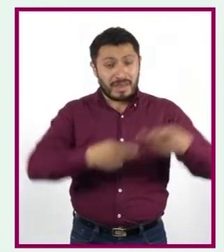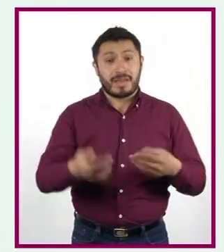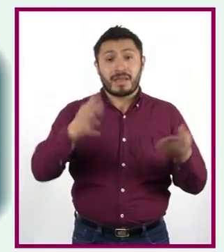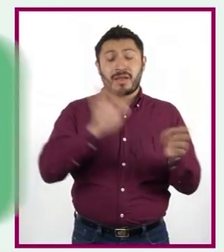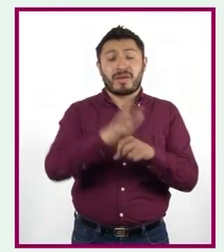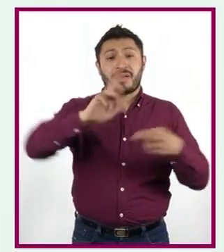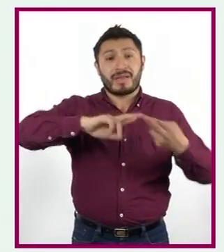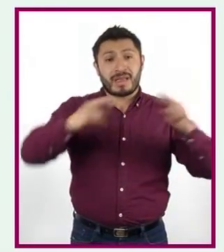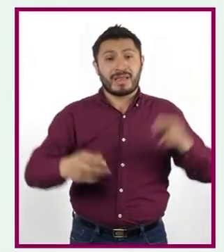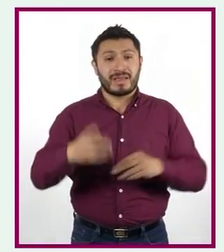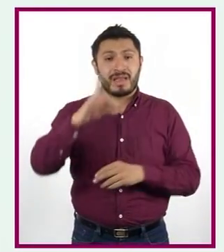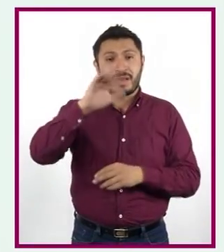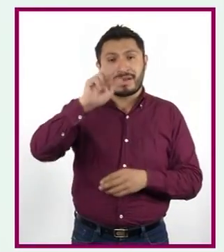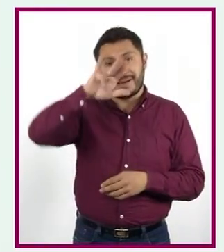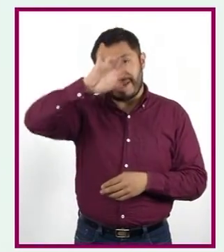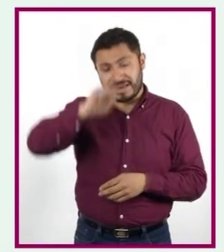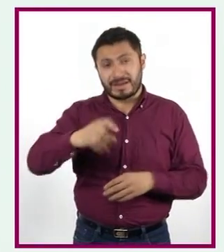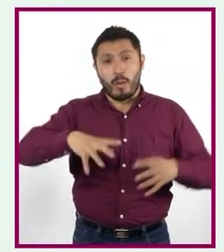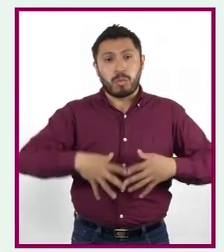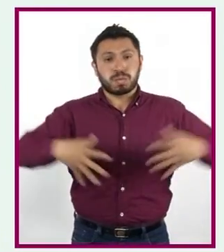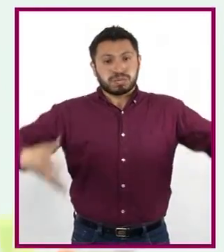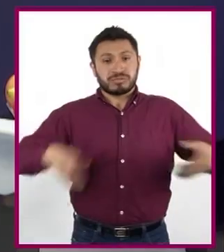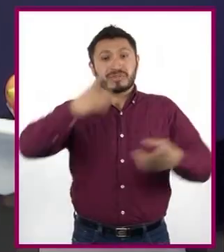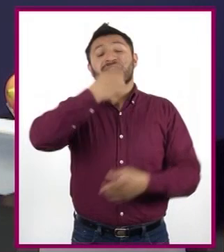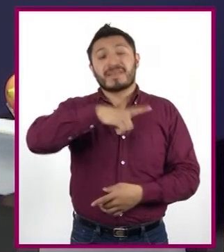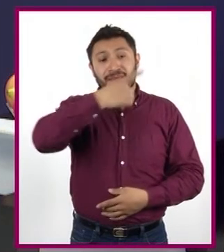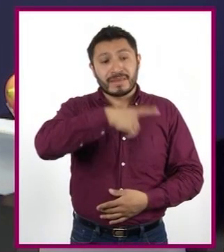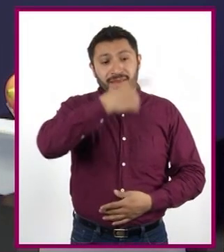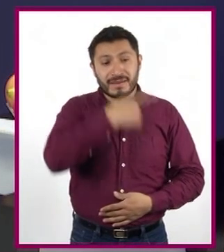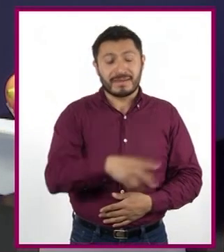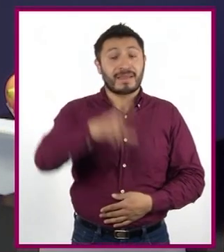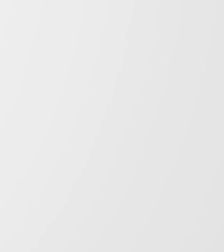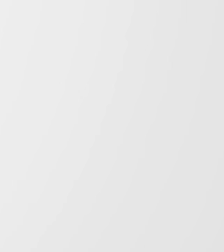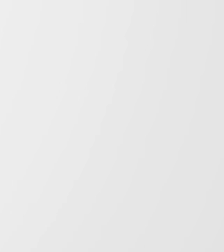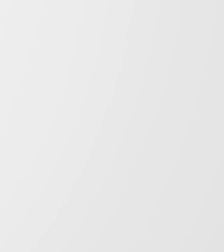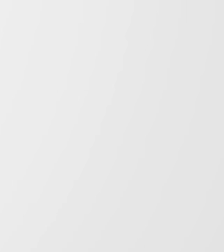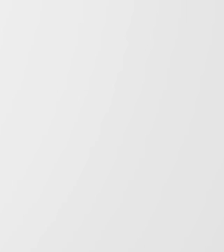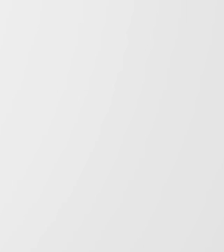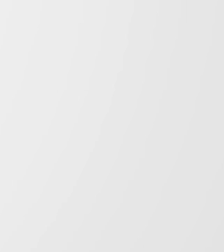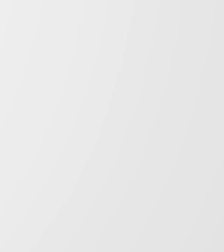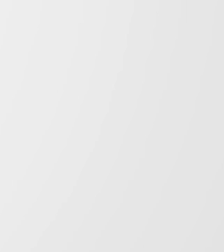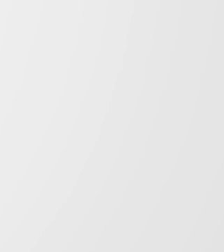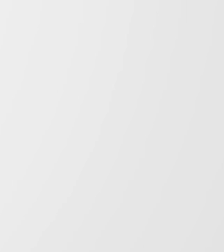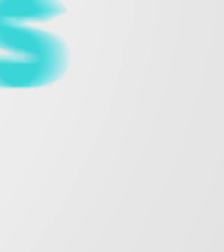y su relación con la caries, la obesidad y la diabetes. No se lo pierdan.